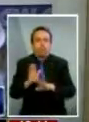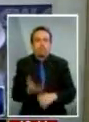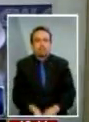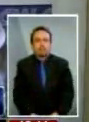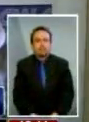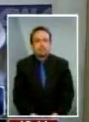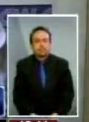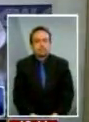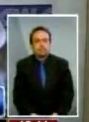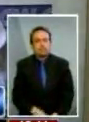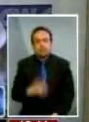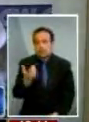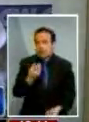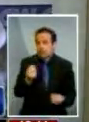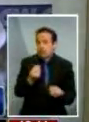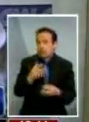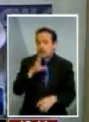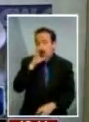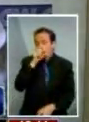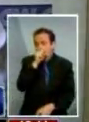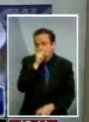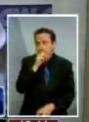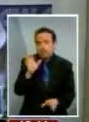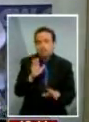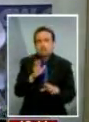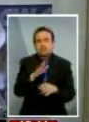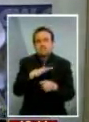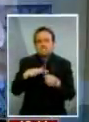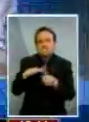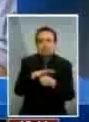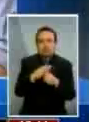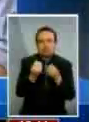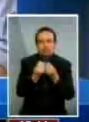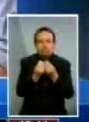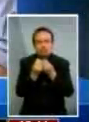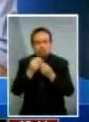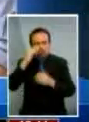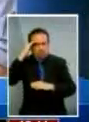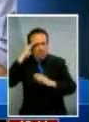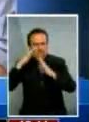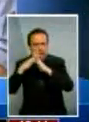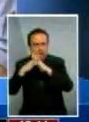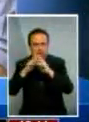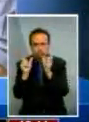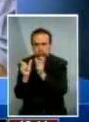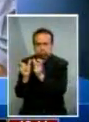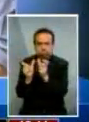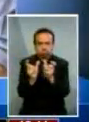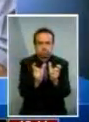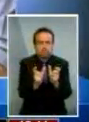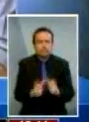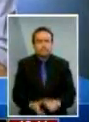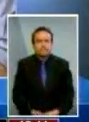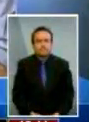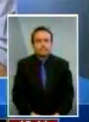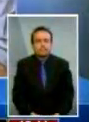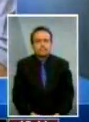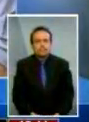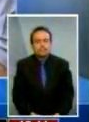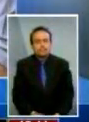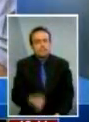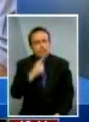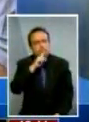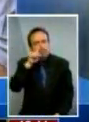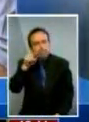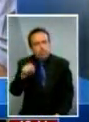Están dispuestos a soportar esa situación. Ahora lo que yo le quiero preguntar,